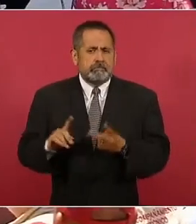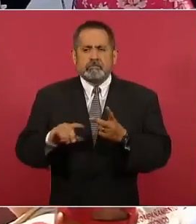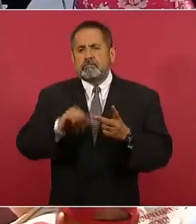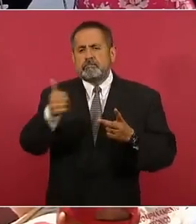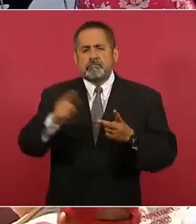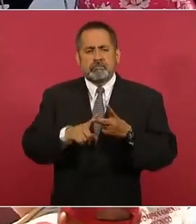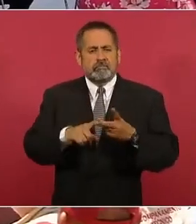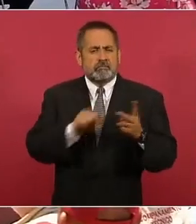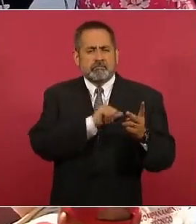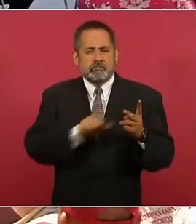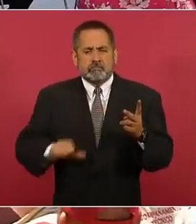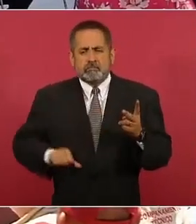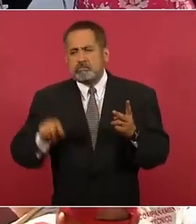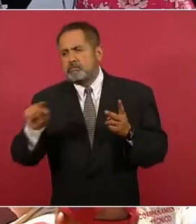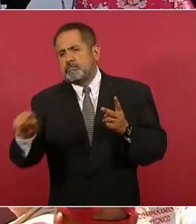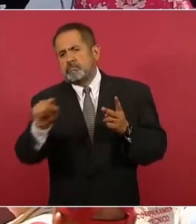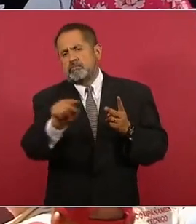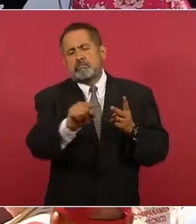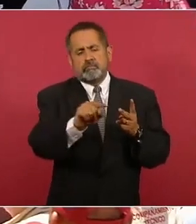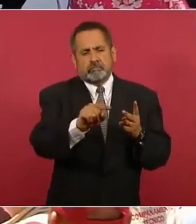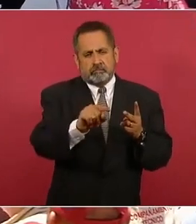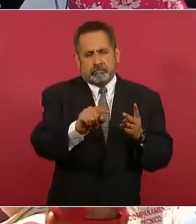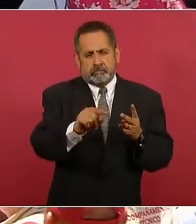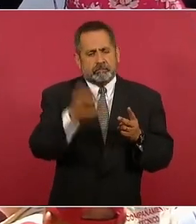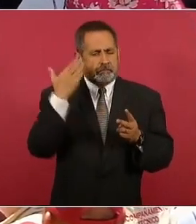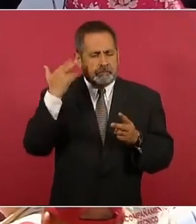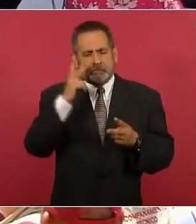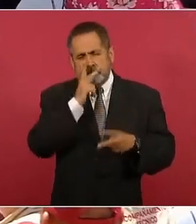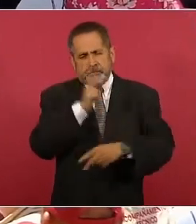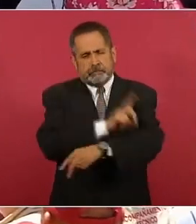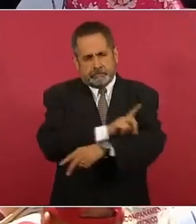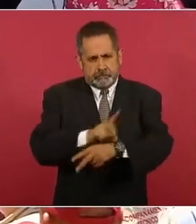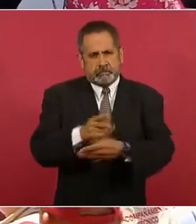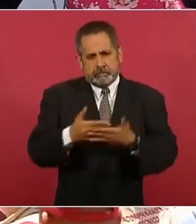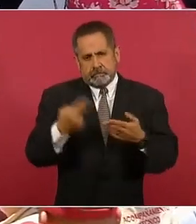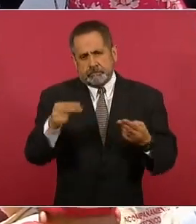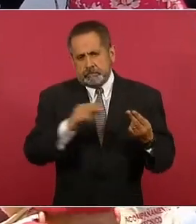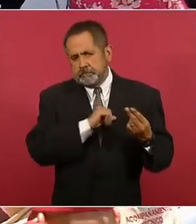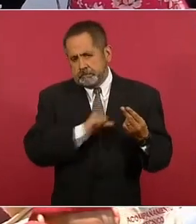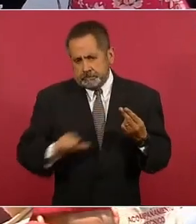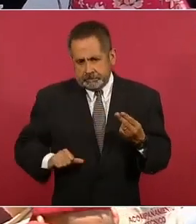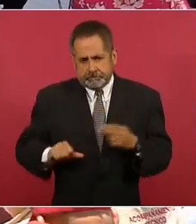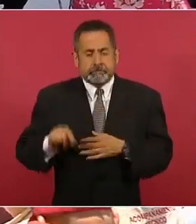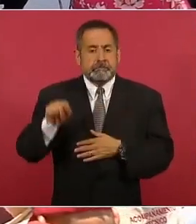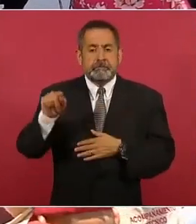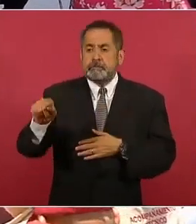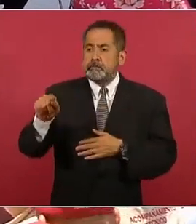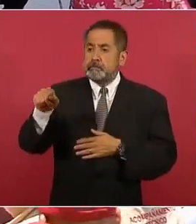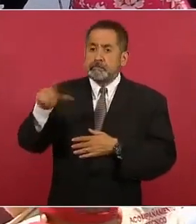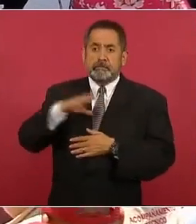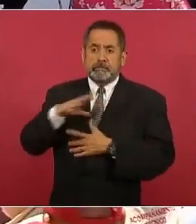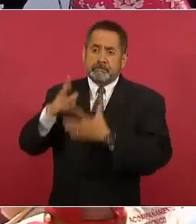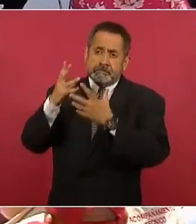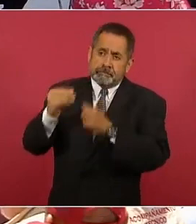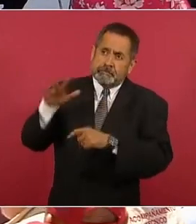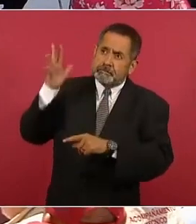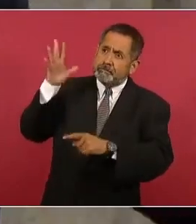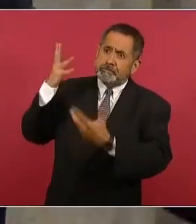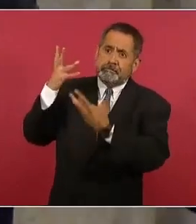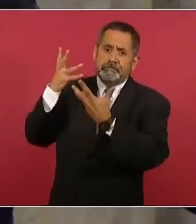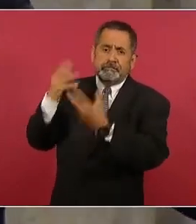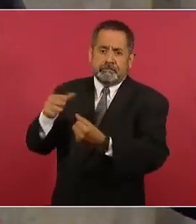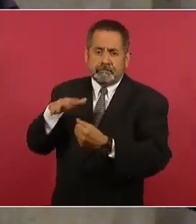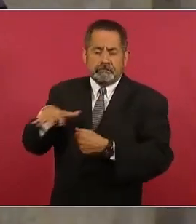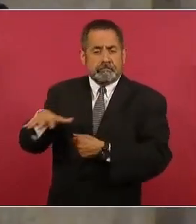delegaciones, ahora alcaldías de la Ciudad de México, el que tiene un solar, un